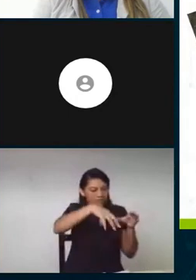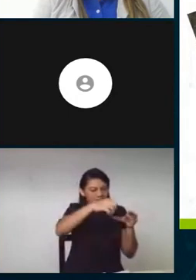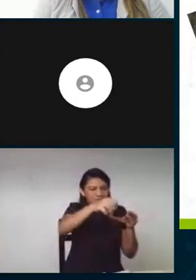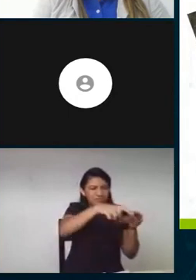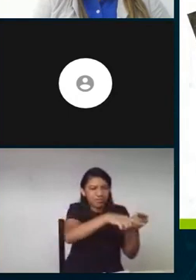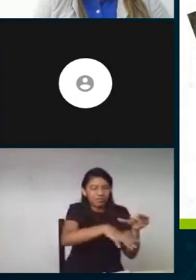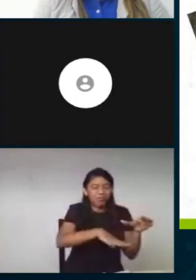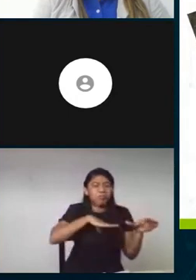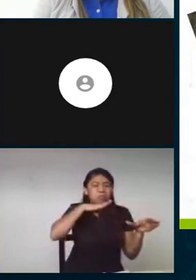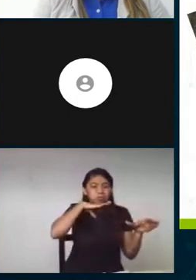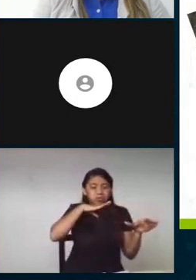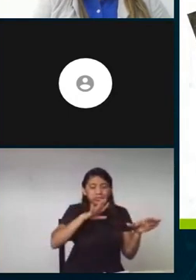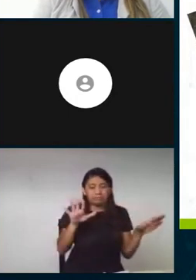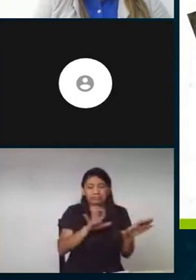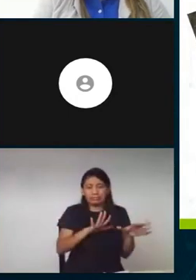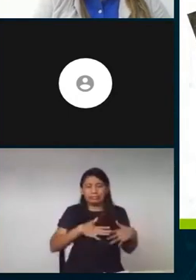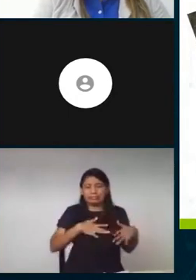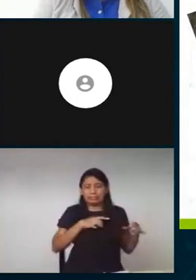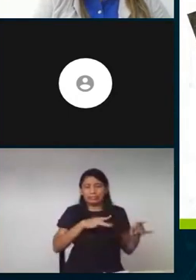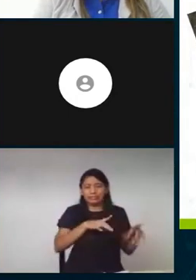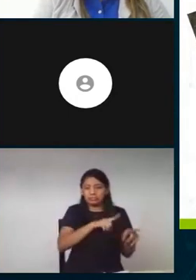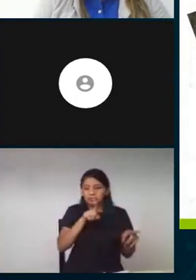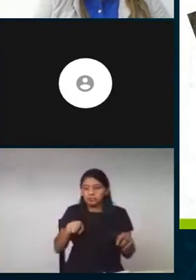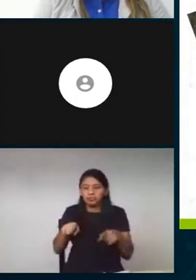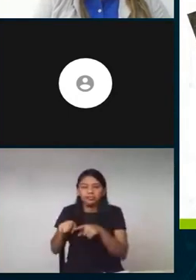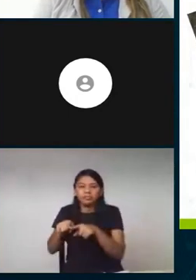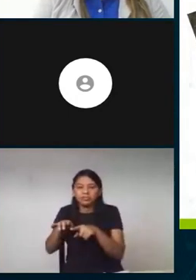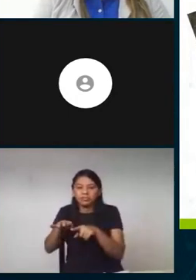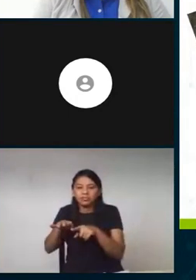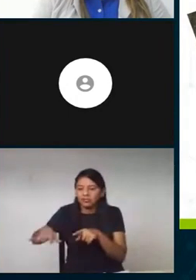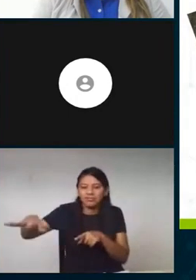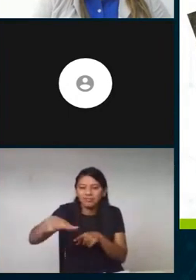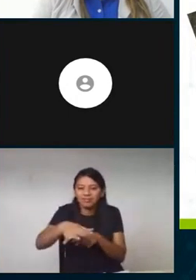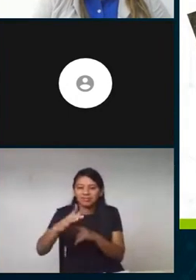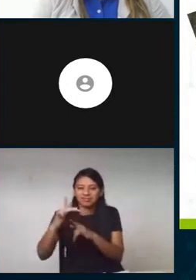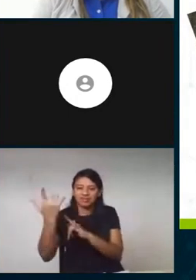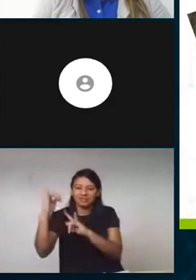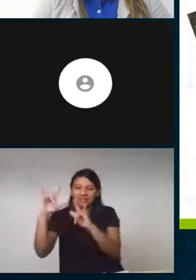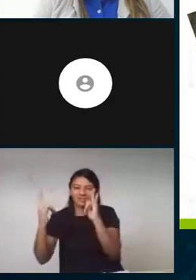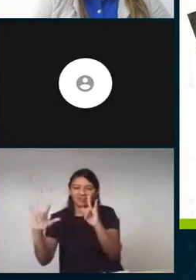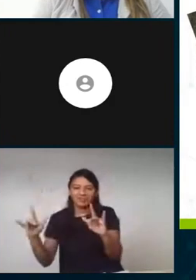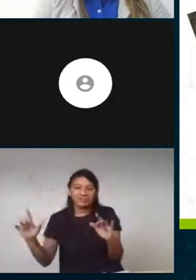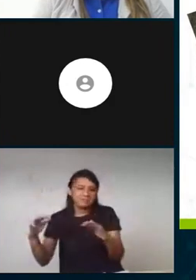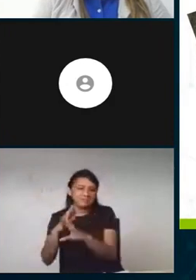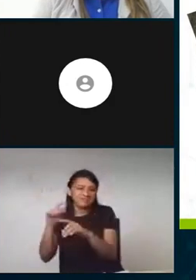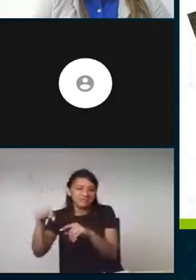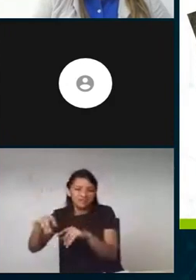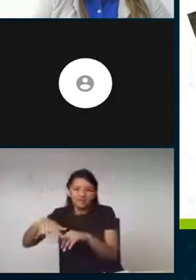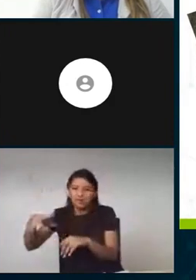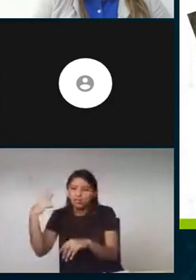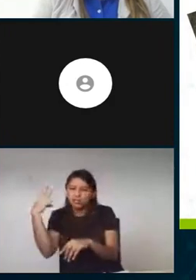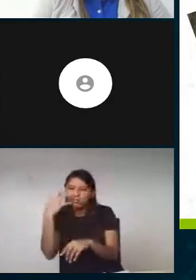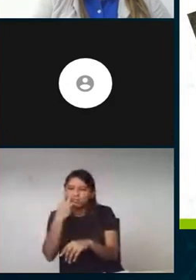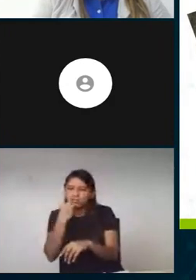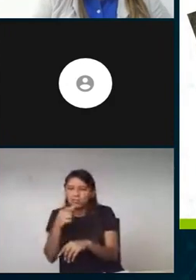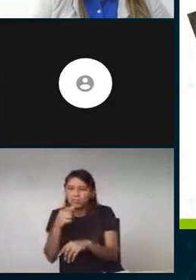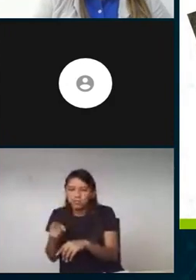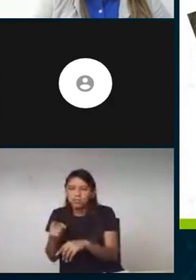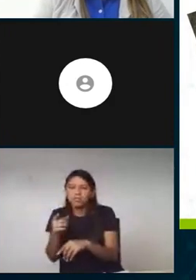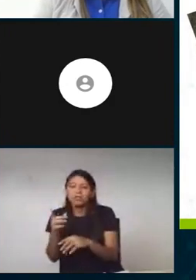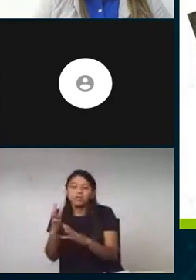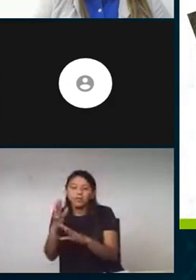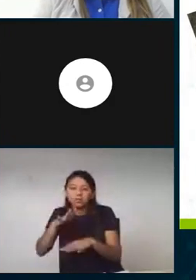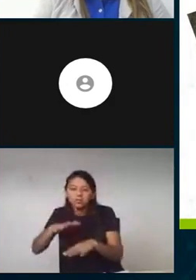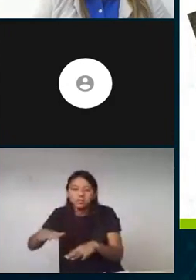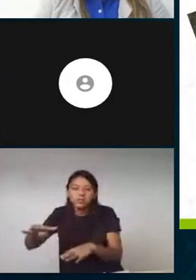algo deteriorados, desgastados, y adicional, pues vemos otra imagen a nuestra pantalla derecha de un